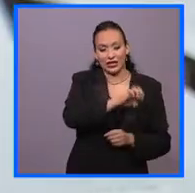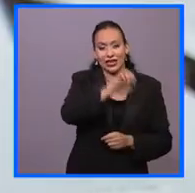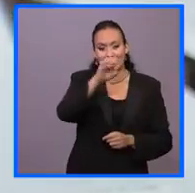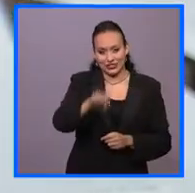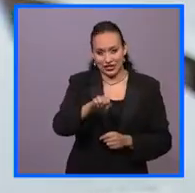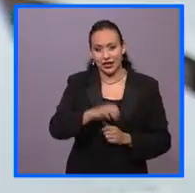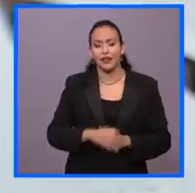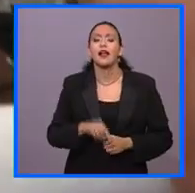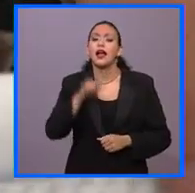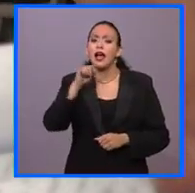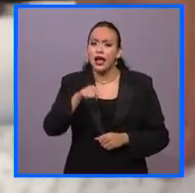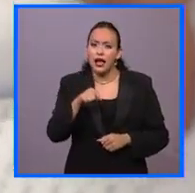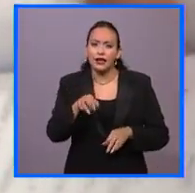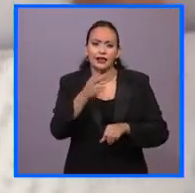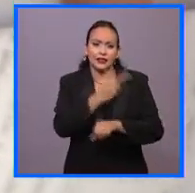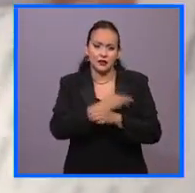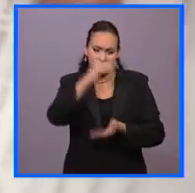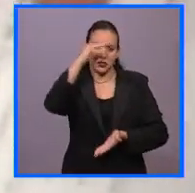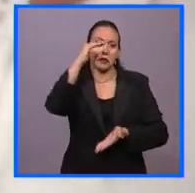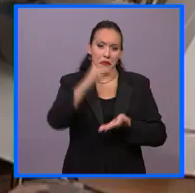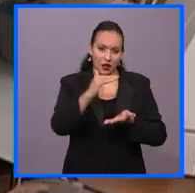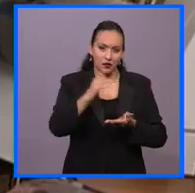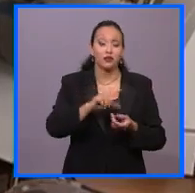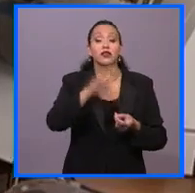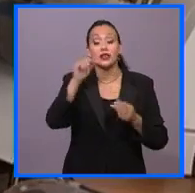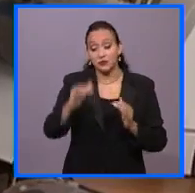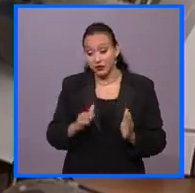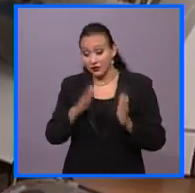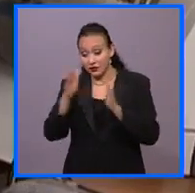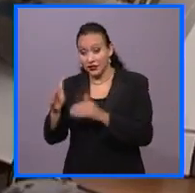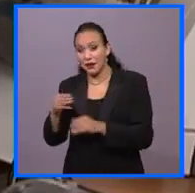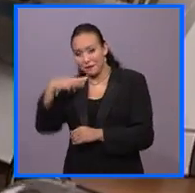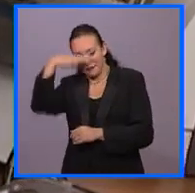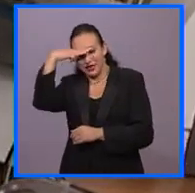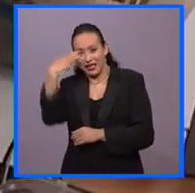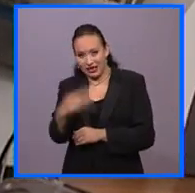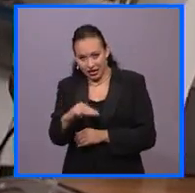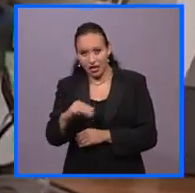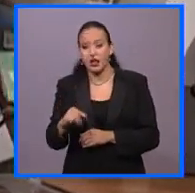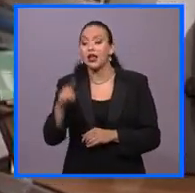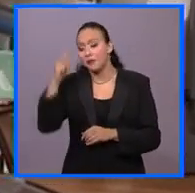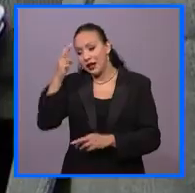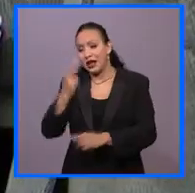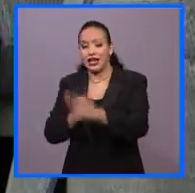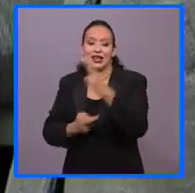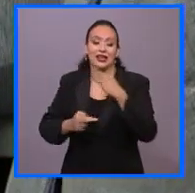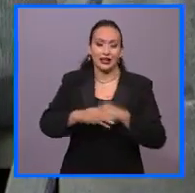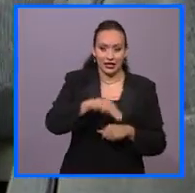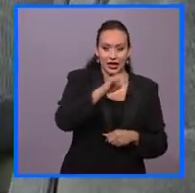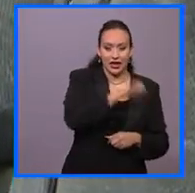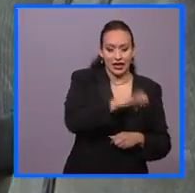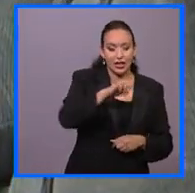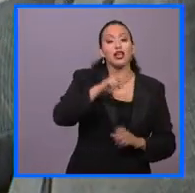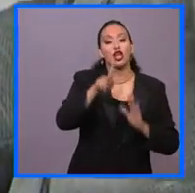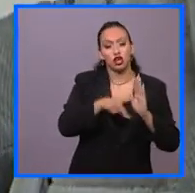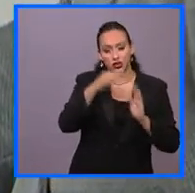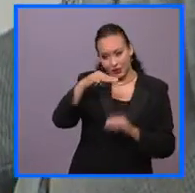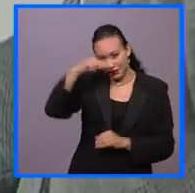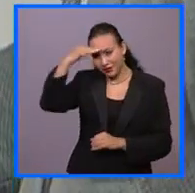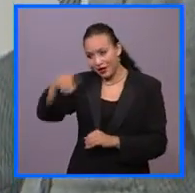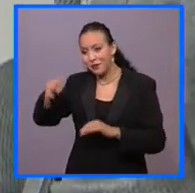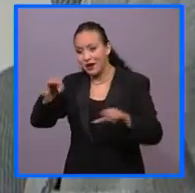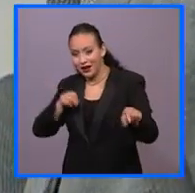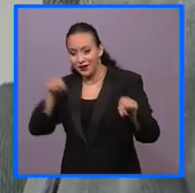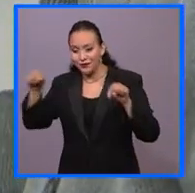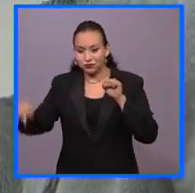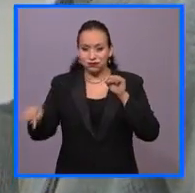es el que menor carga de asuntos tiene, seguido de Mexicali, para regresar a Ensenada y de nuevo a Mexicali para dar paso al primer